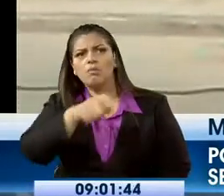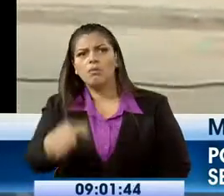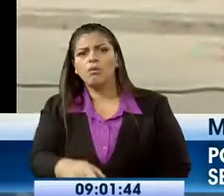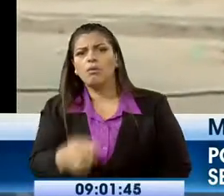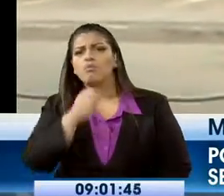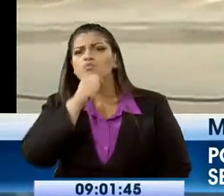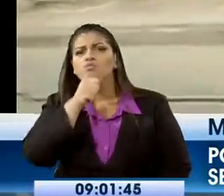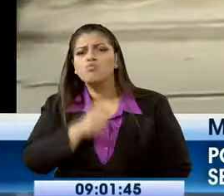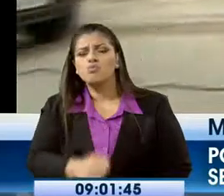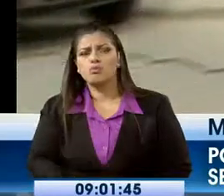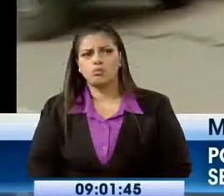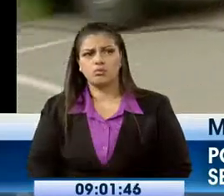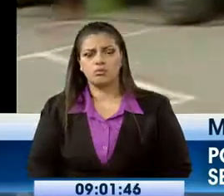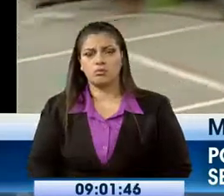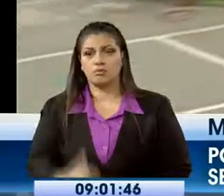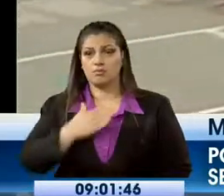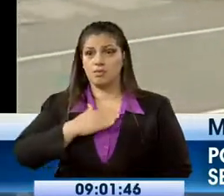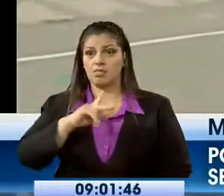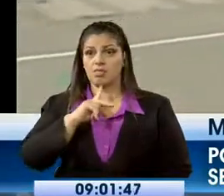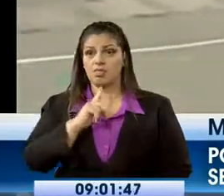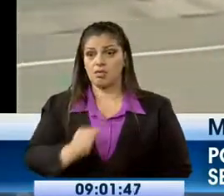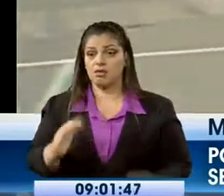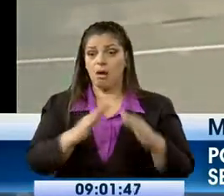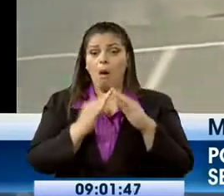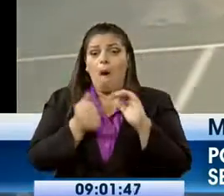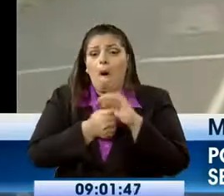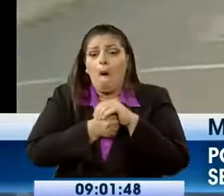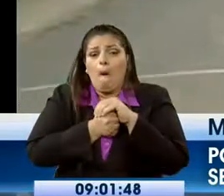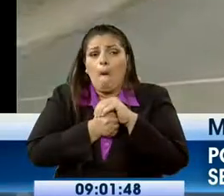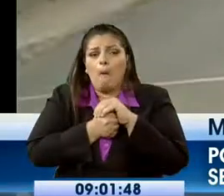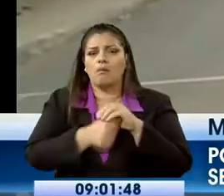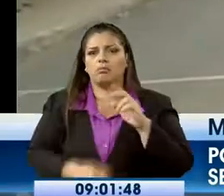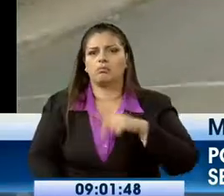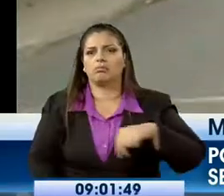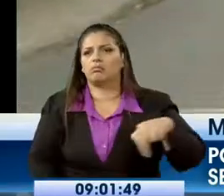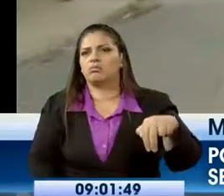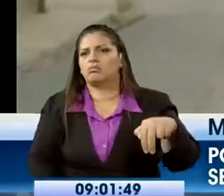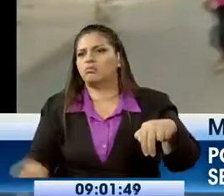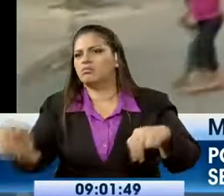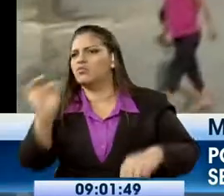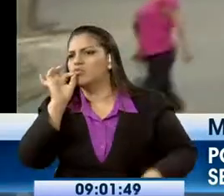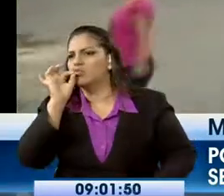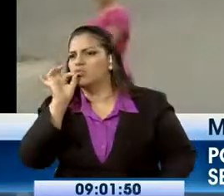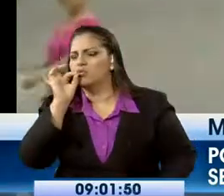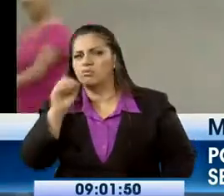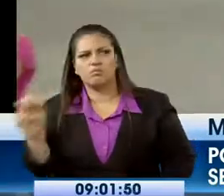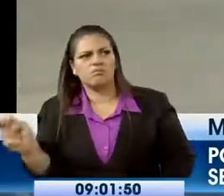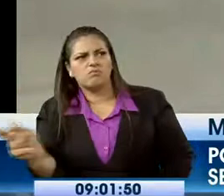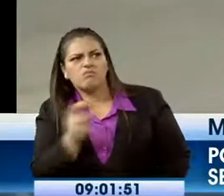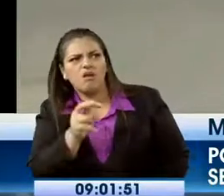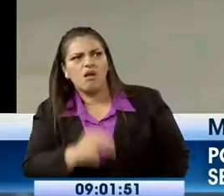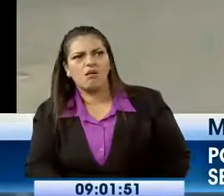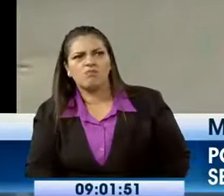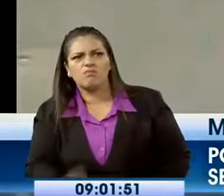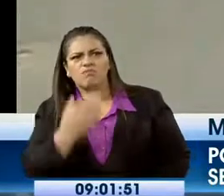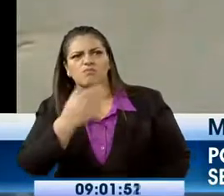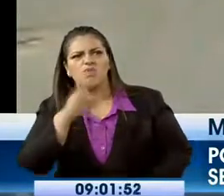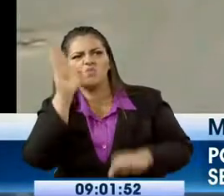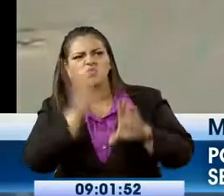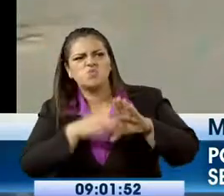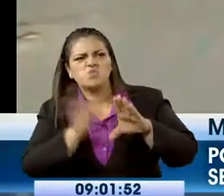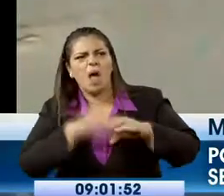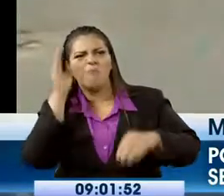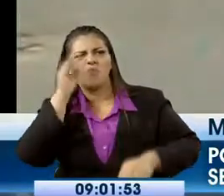porque a mi tío no puede salir porque ya le faltan el respeto. Qué viejos. Ok, entendimos, está